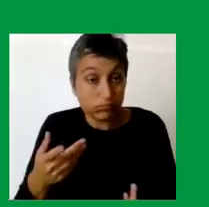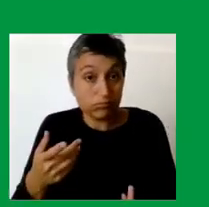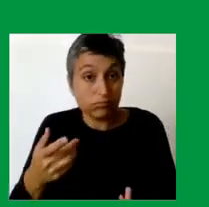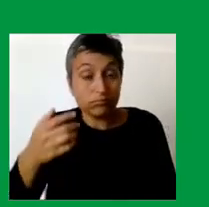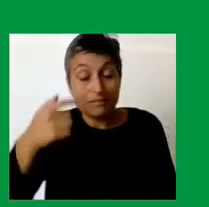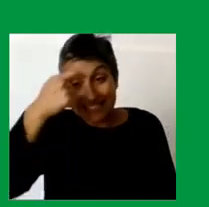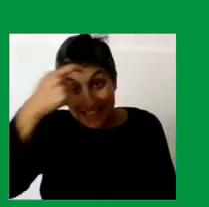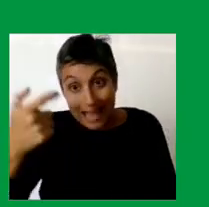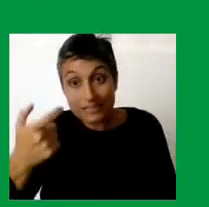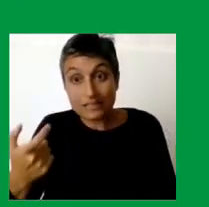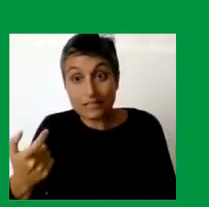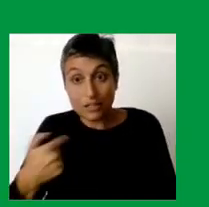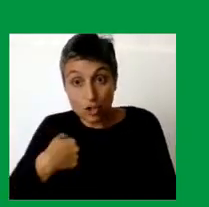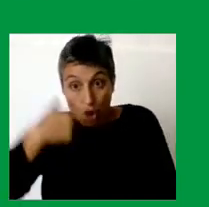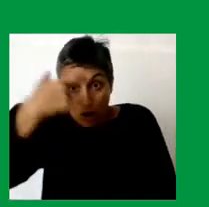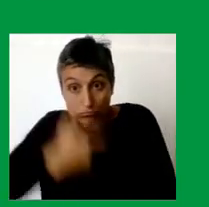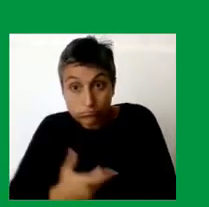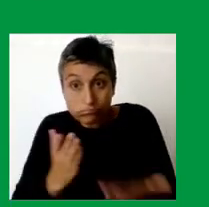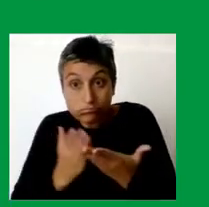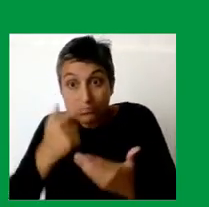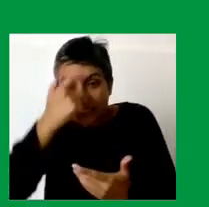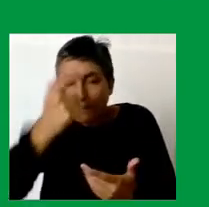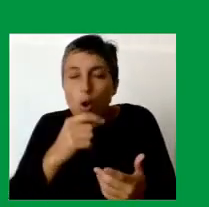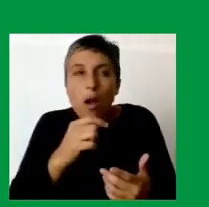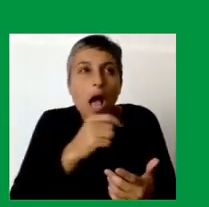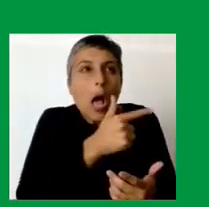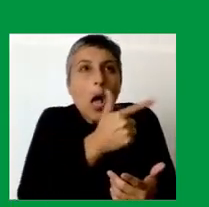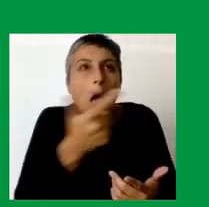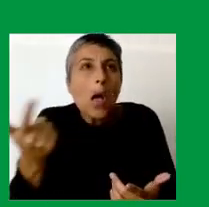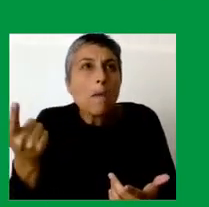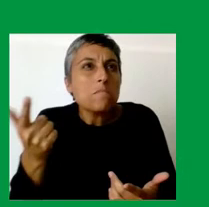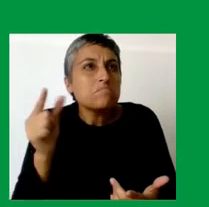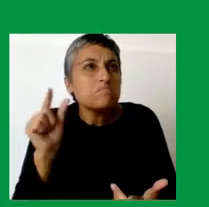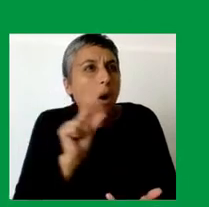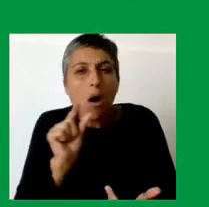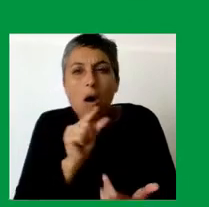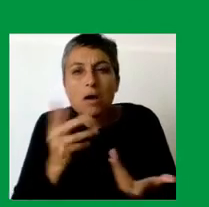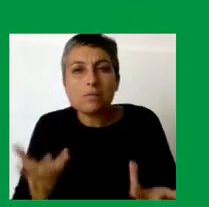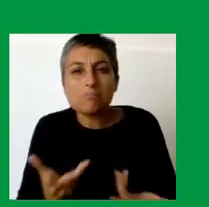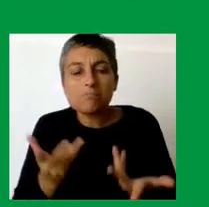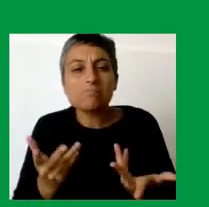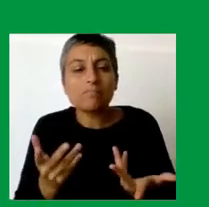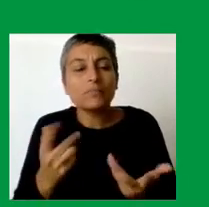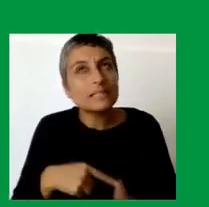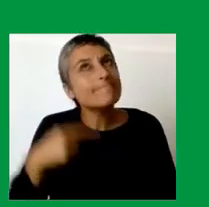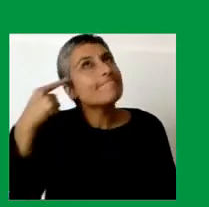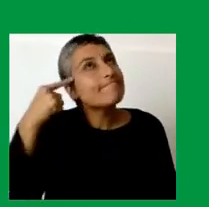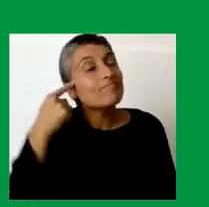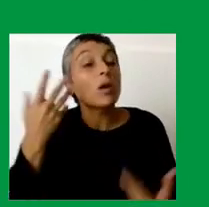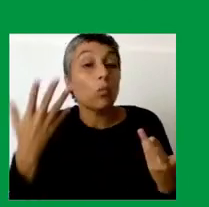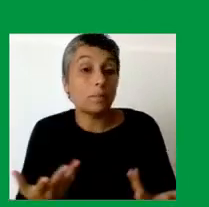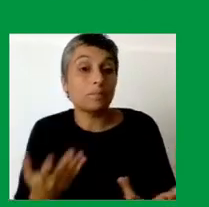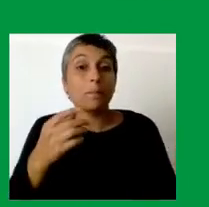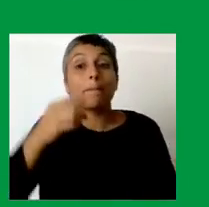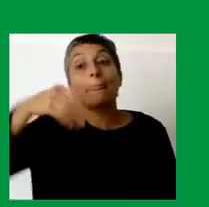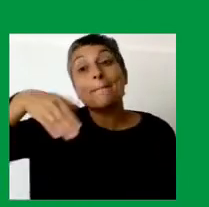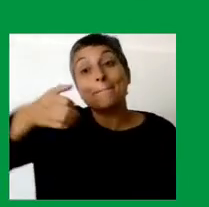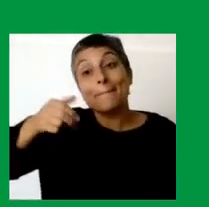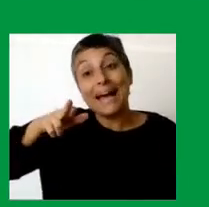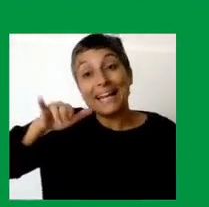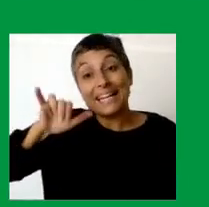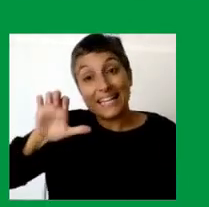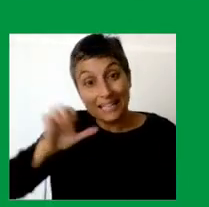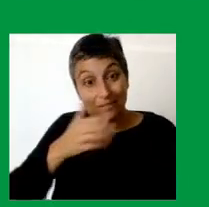formación original, digamos, es en ciencias, y no encontraba mucho. Entonces dije, bueno, está bueno que Marie Curie cuente